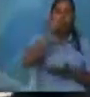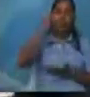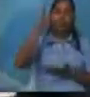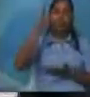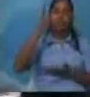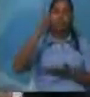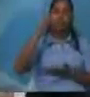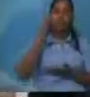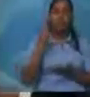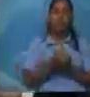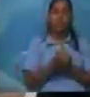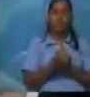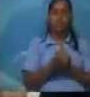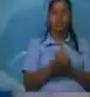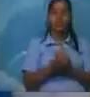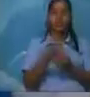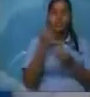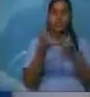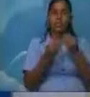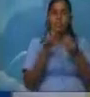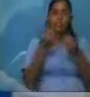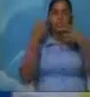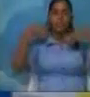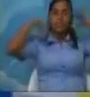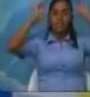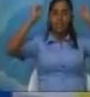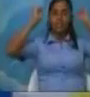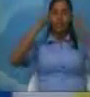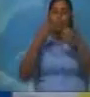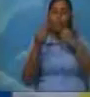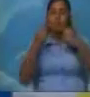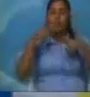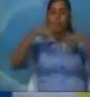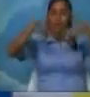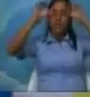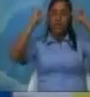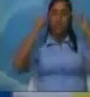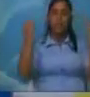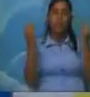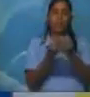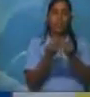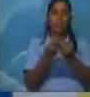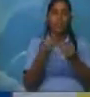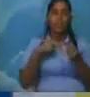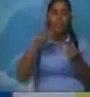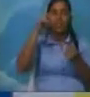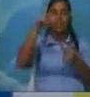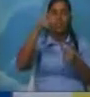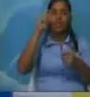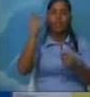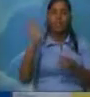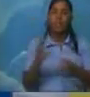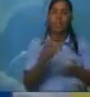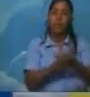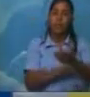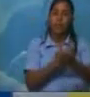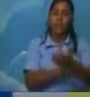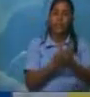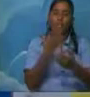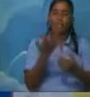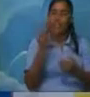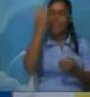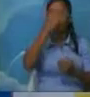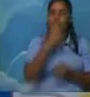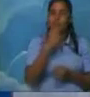saté Oye Cómo aprendo Cómo aprendo aquí al lado de mi padre y del hermano Henry Qué